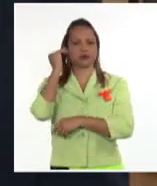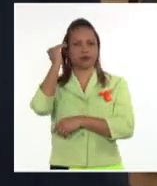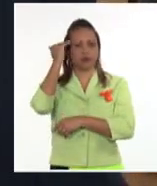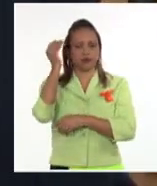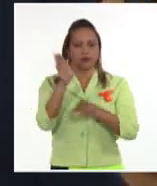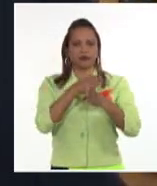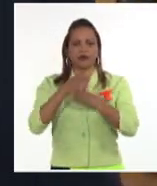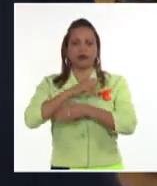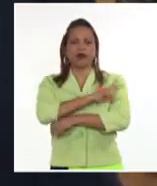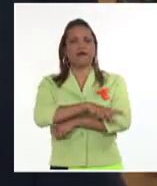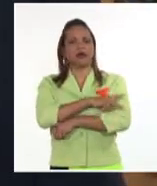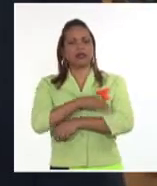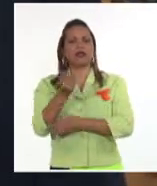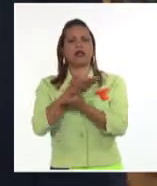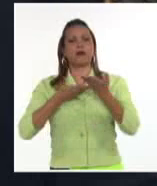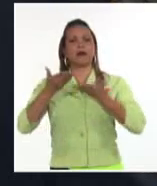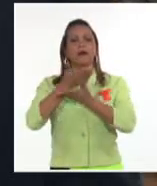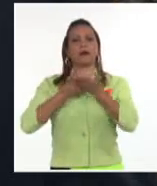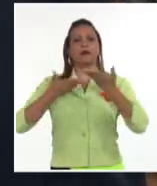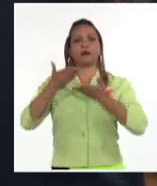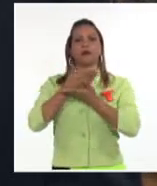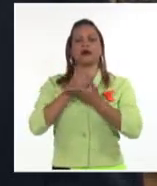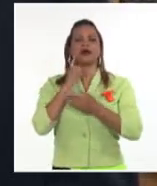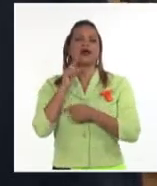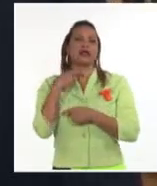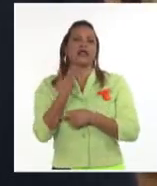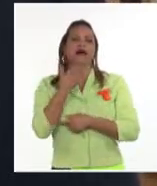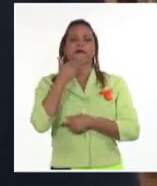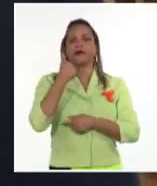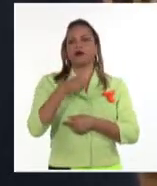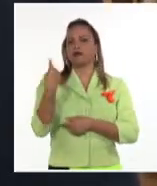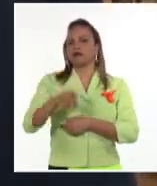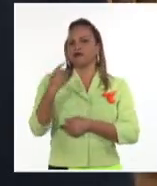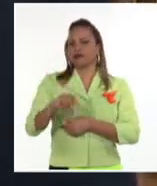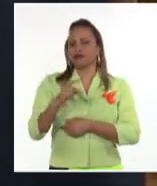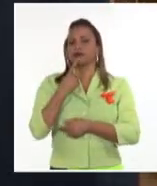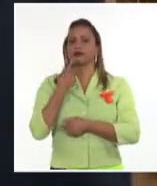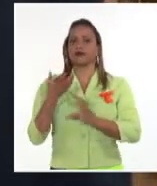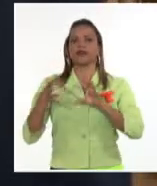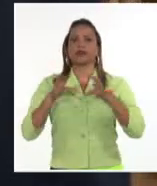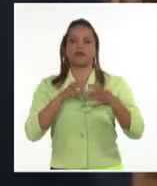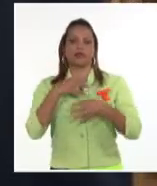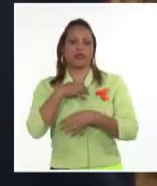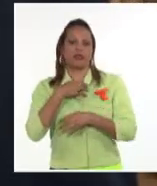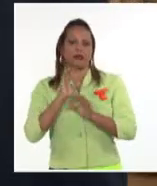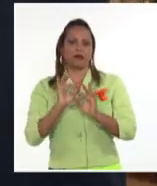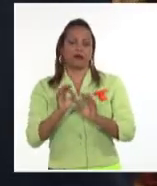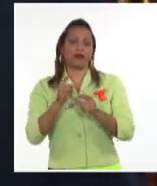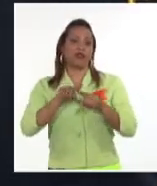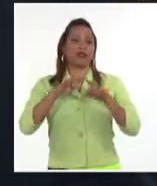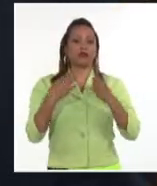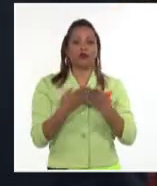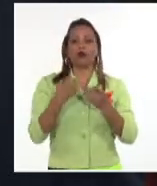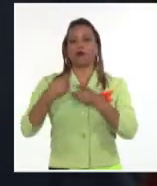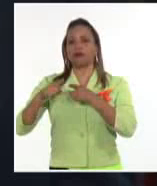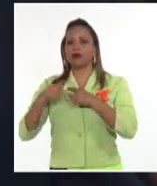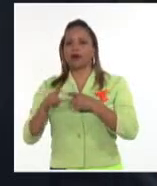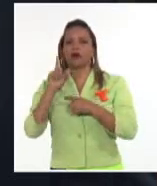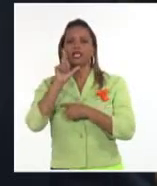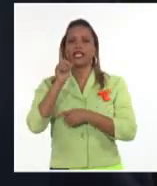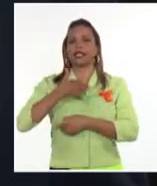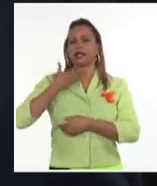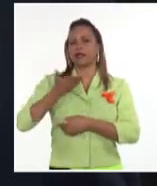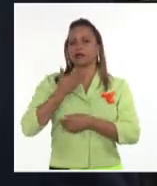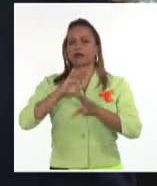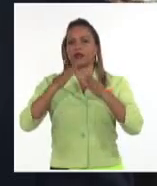el CLAP, donde se intercambia acerca de las mejores prácticas que en este sentido tenemos. Y por lo tanto, todas estas herramientas, toda esta literatura, lo